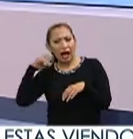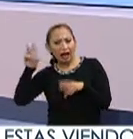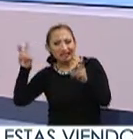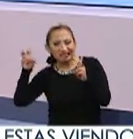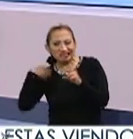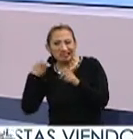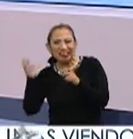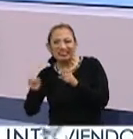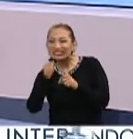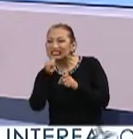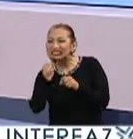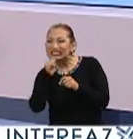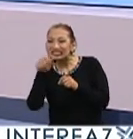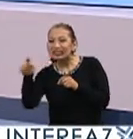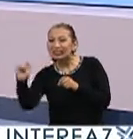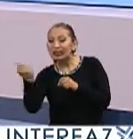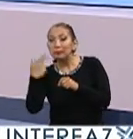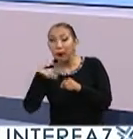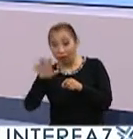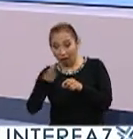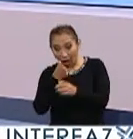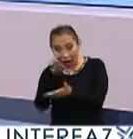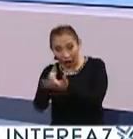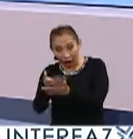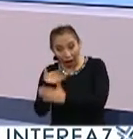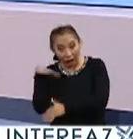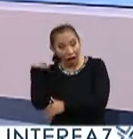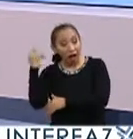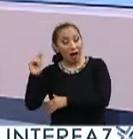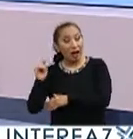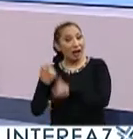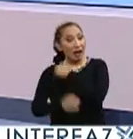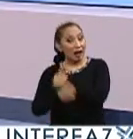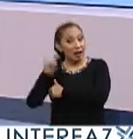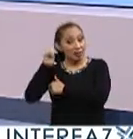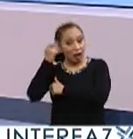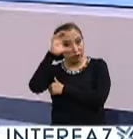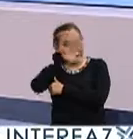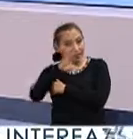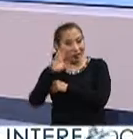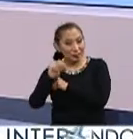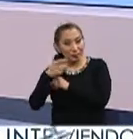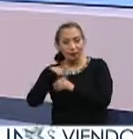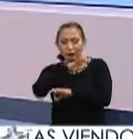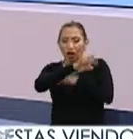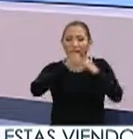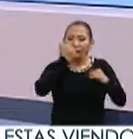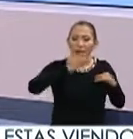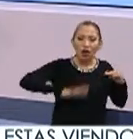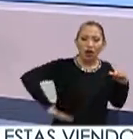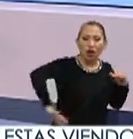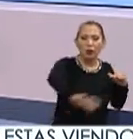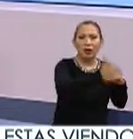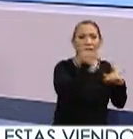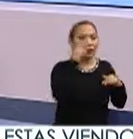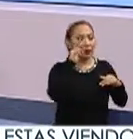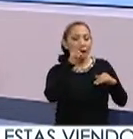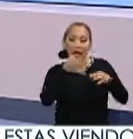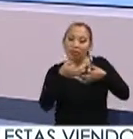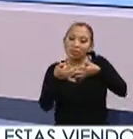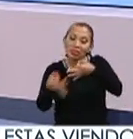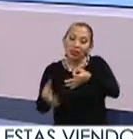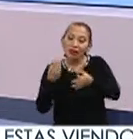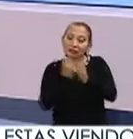de materias, finalmente no se decantan por una carrera técnica o científica. De todas aquellas alumnas que tienen una alta preferencia